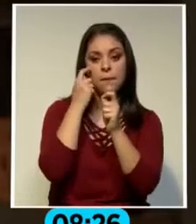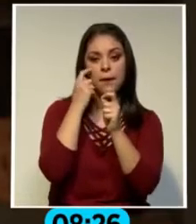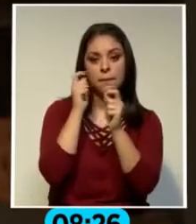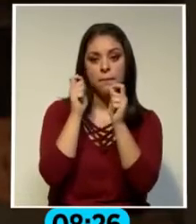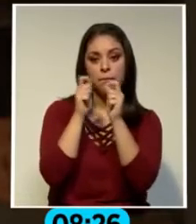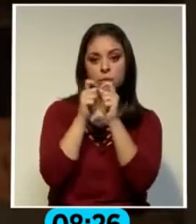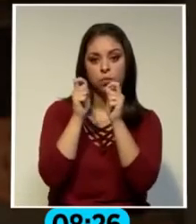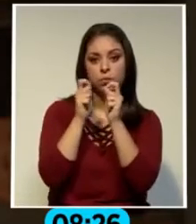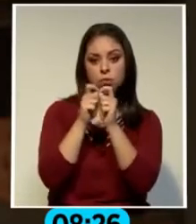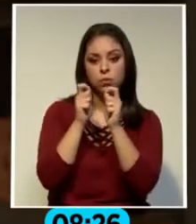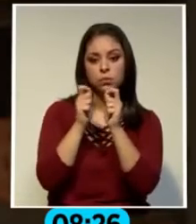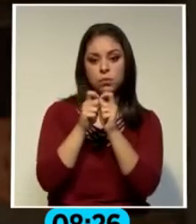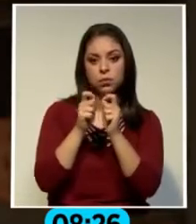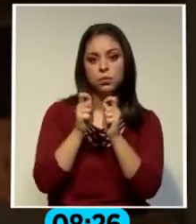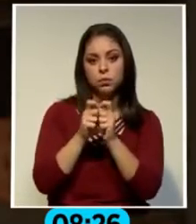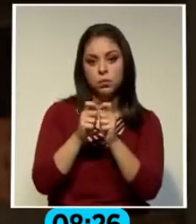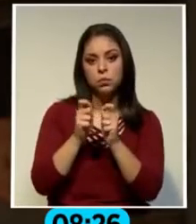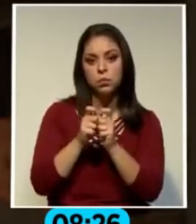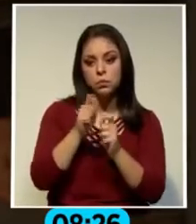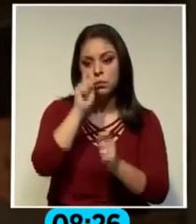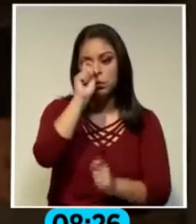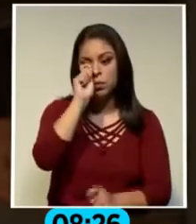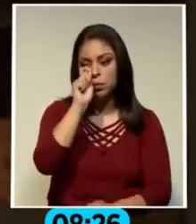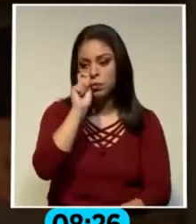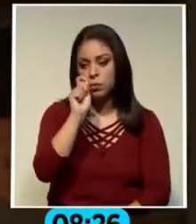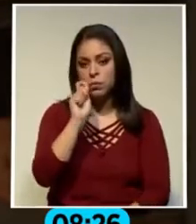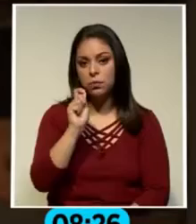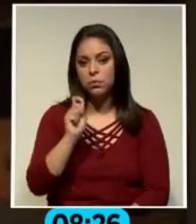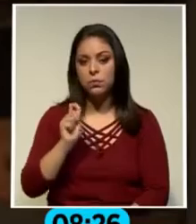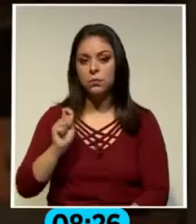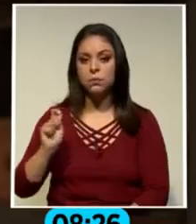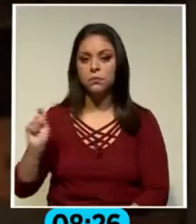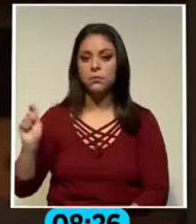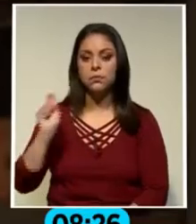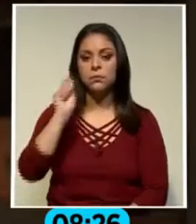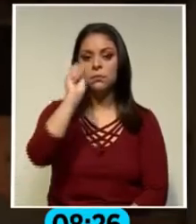Lo que hacemos es hacer puntitos alrededor, eso se llama puntillar.